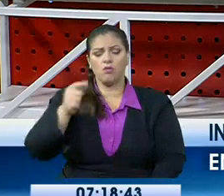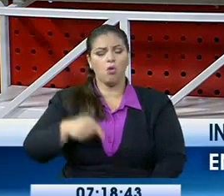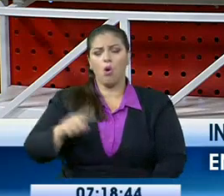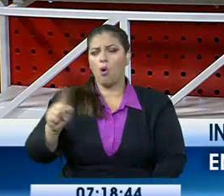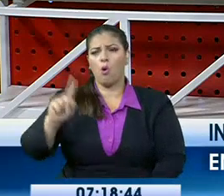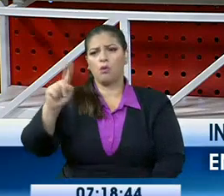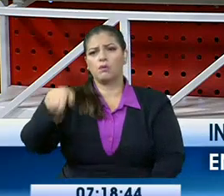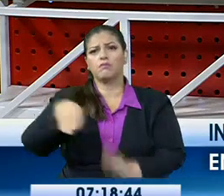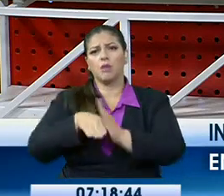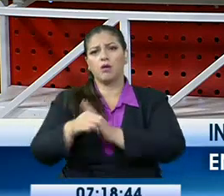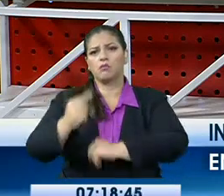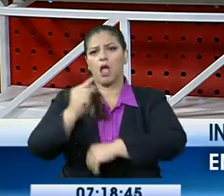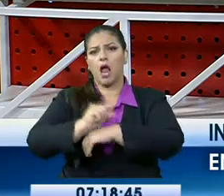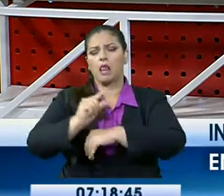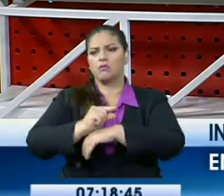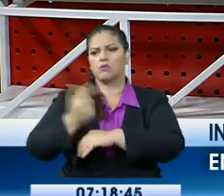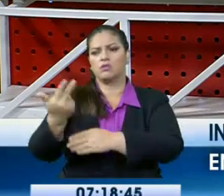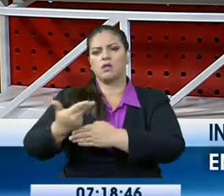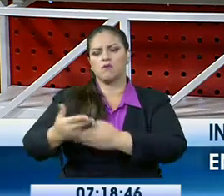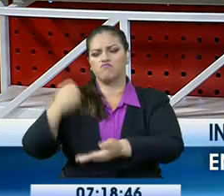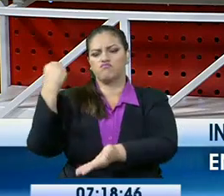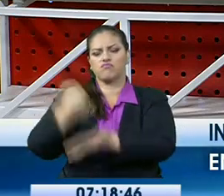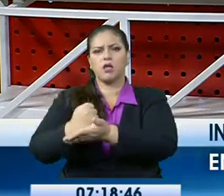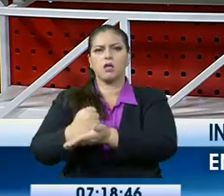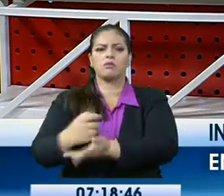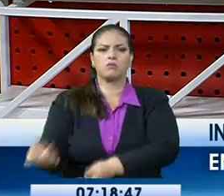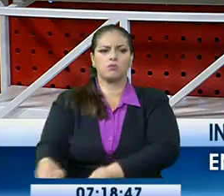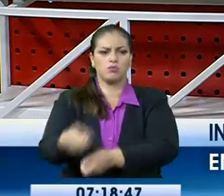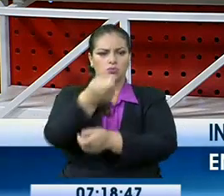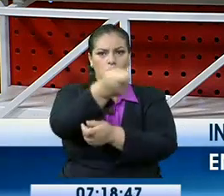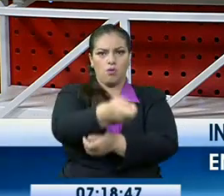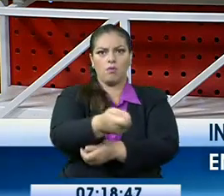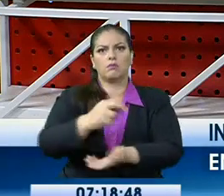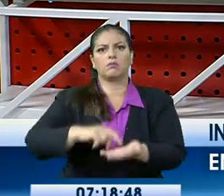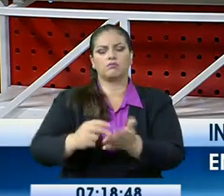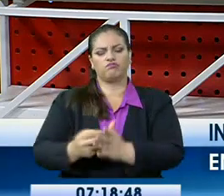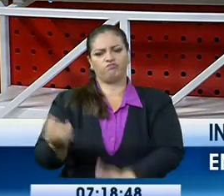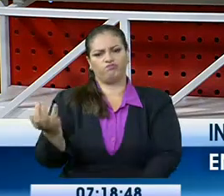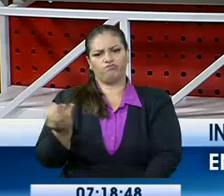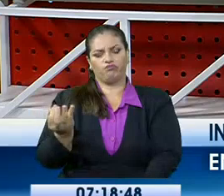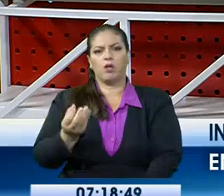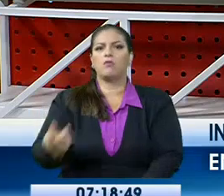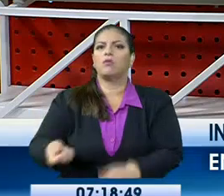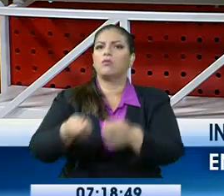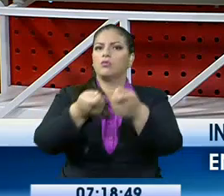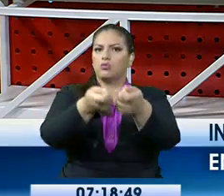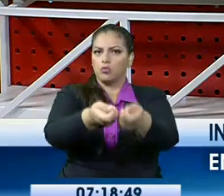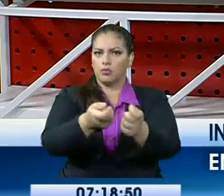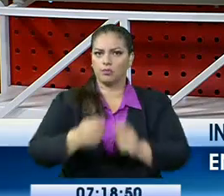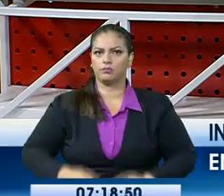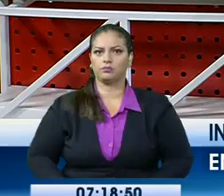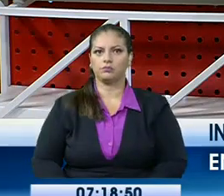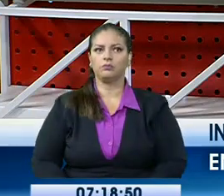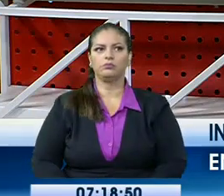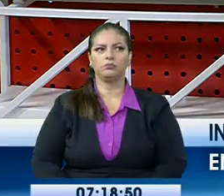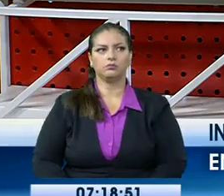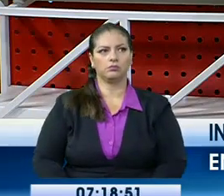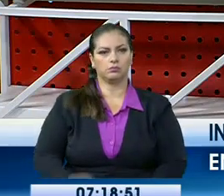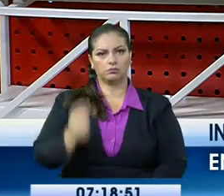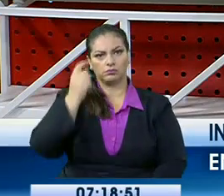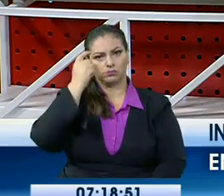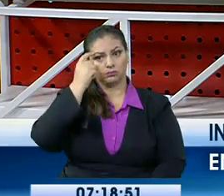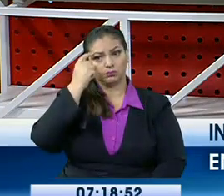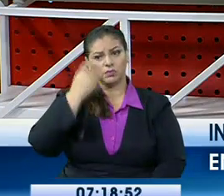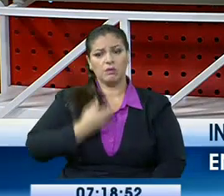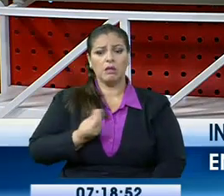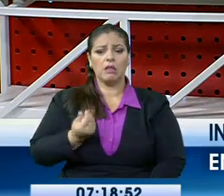saben, si tú tienes la plata en tu cuenta de ahorros y no tienes cuenta corriente, aún teniendo solamente una cuenta de ahorros, te emiten